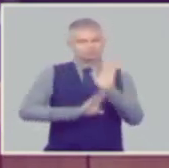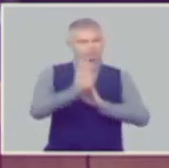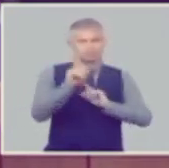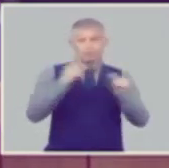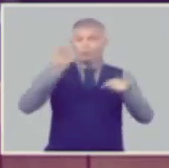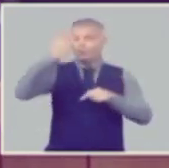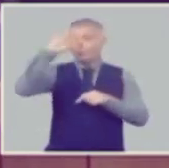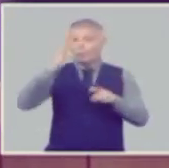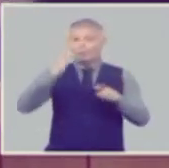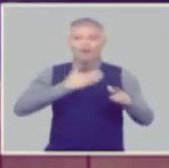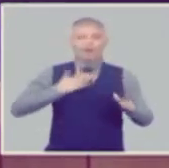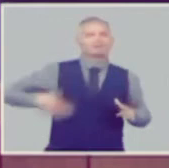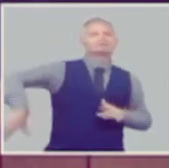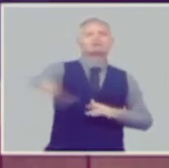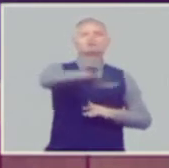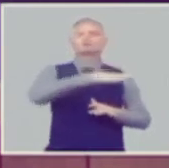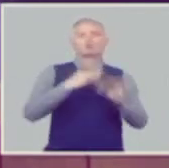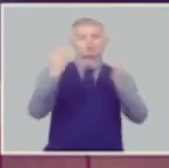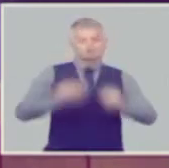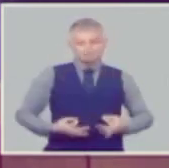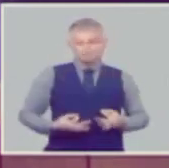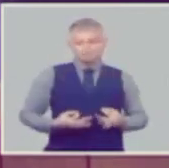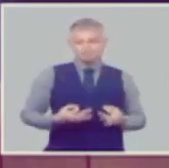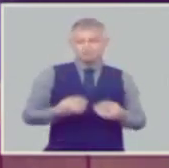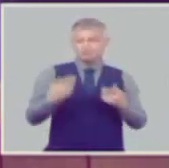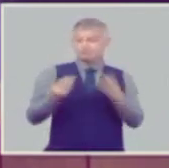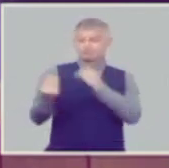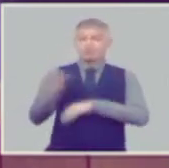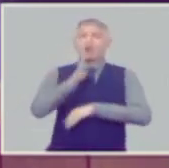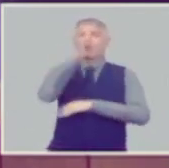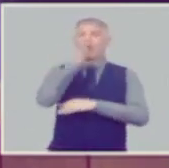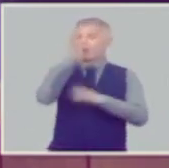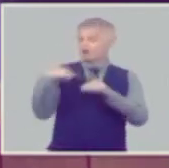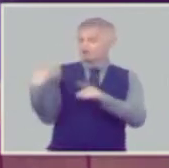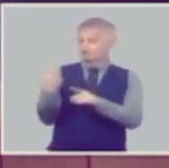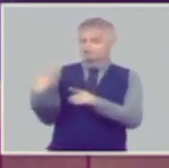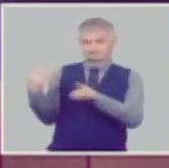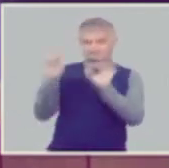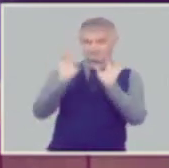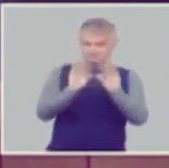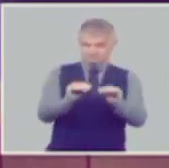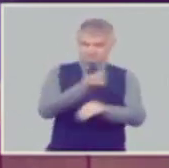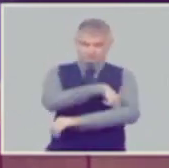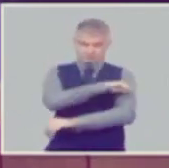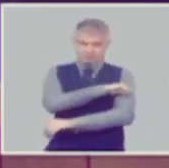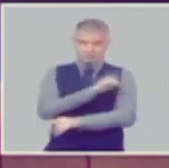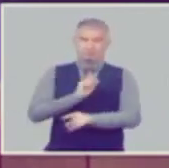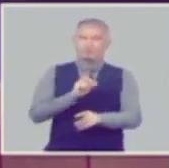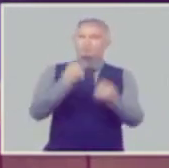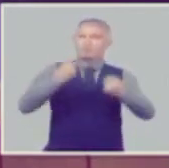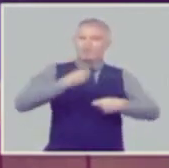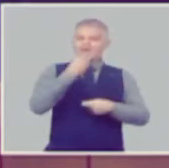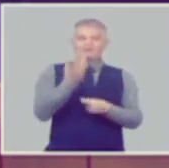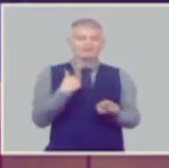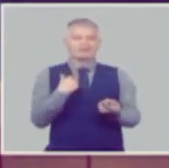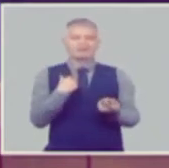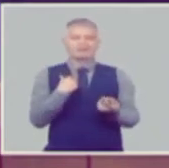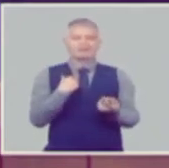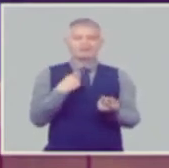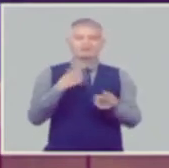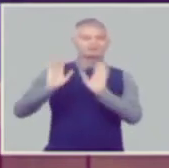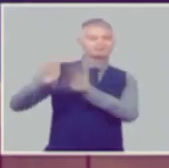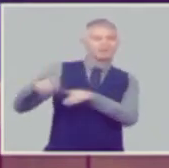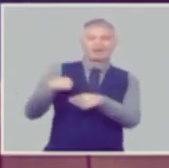todos, han reclamado algunos en estos días, pero no sería justo acreditarse su posesión sin atender a sus